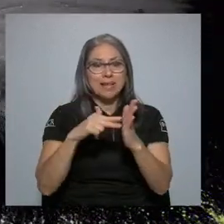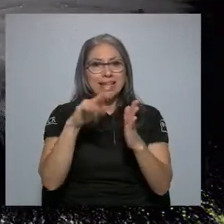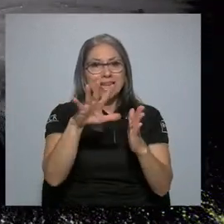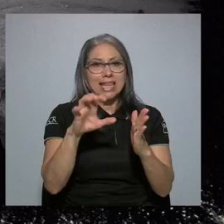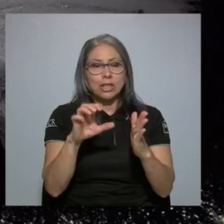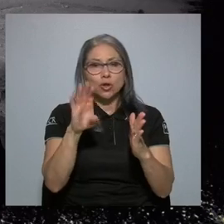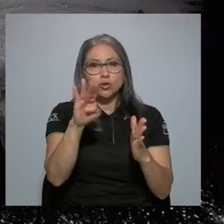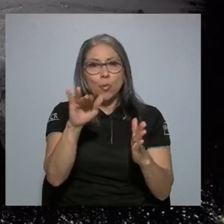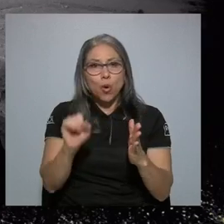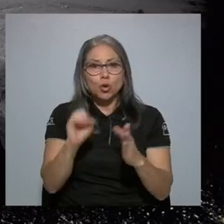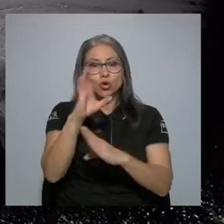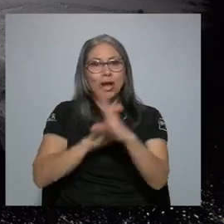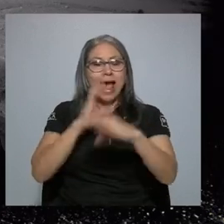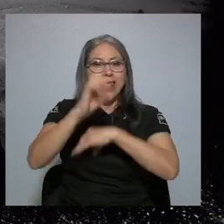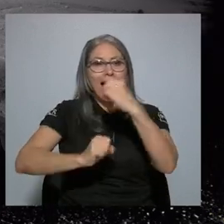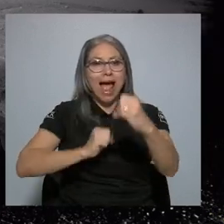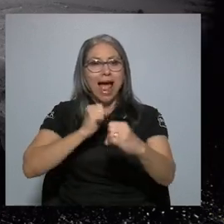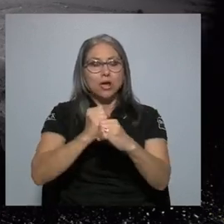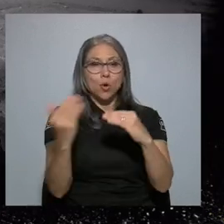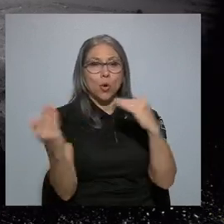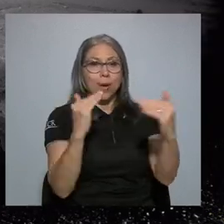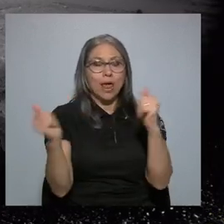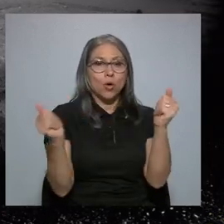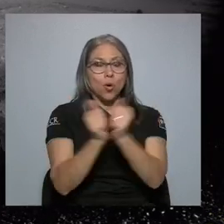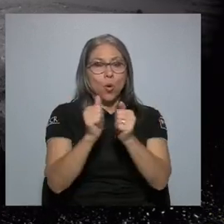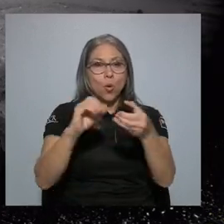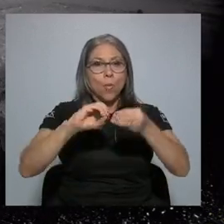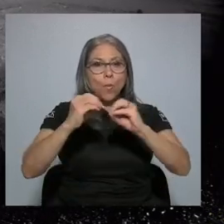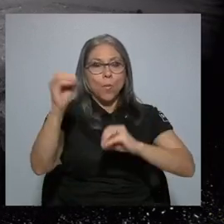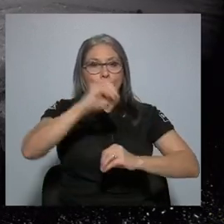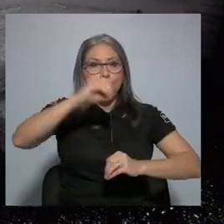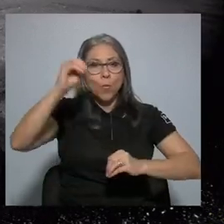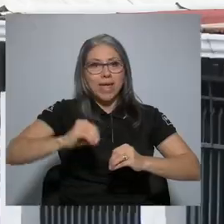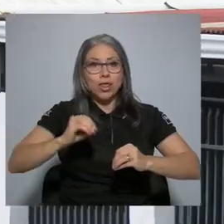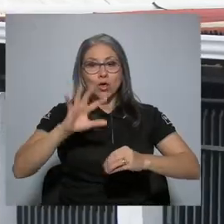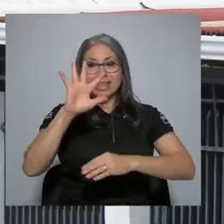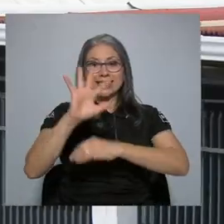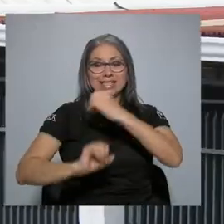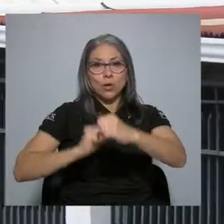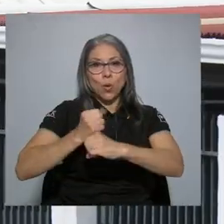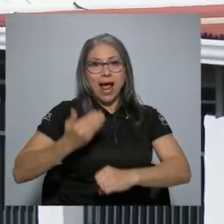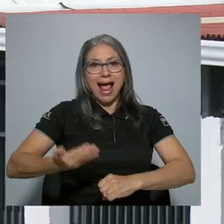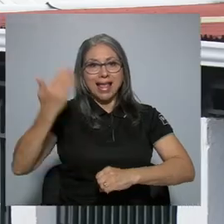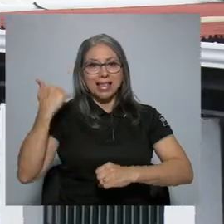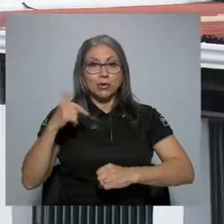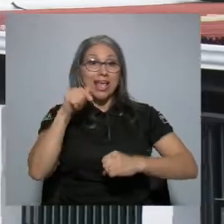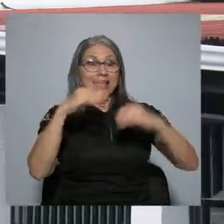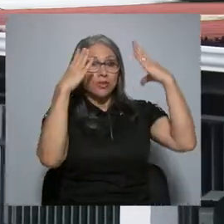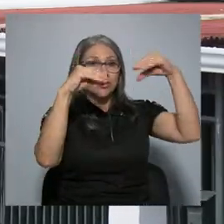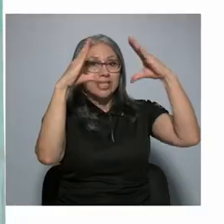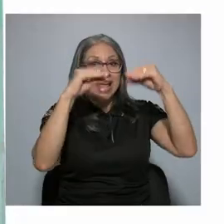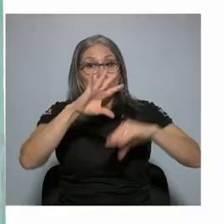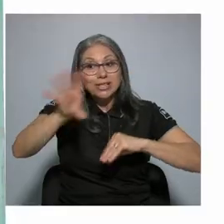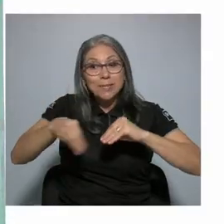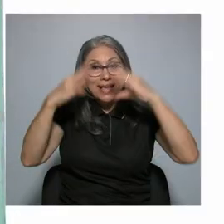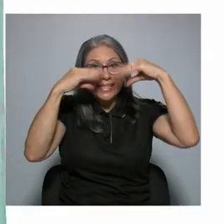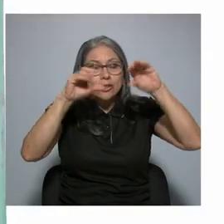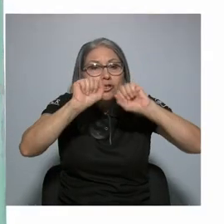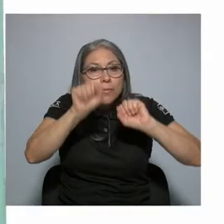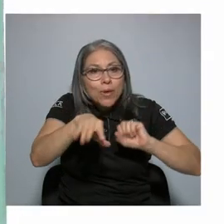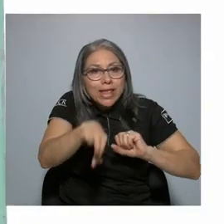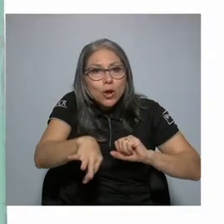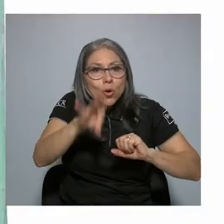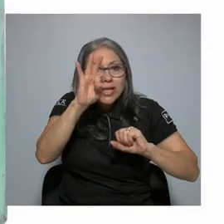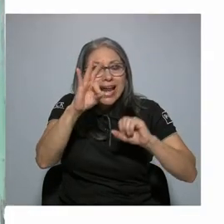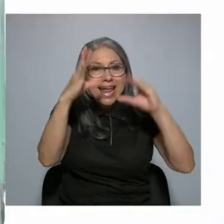anuales respecto al promedio del quinquenio anterior. Esos datos y más se pueden encontrar en el informe